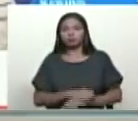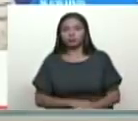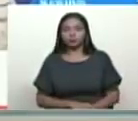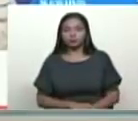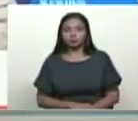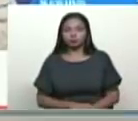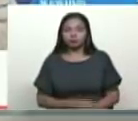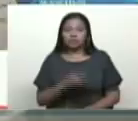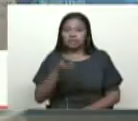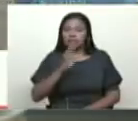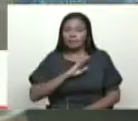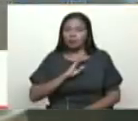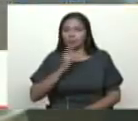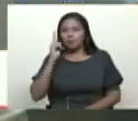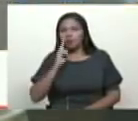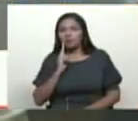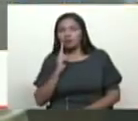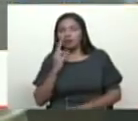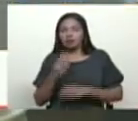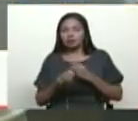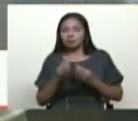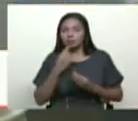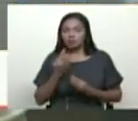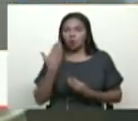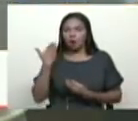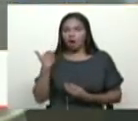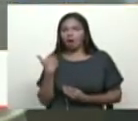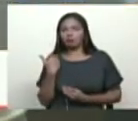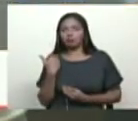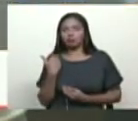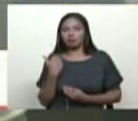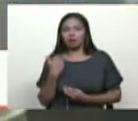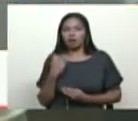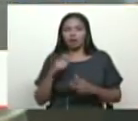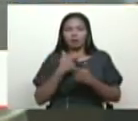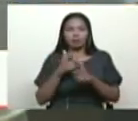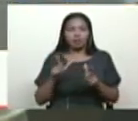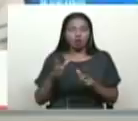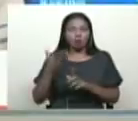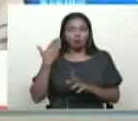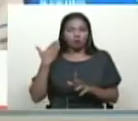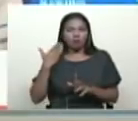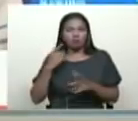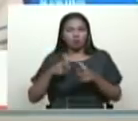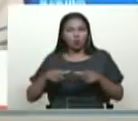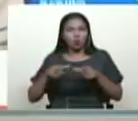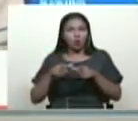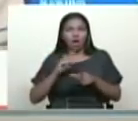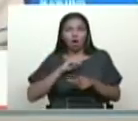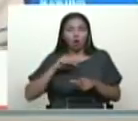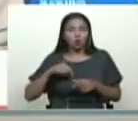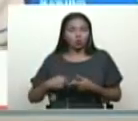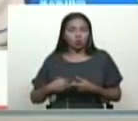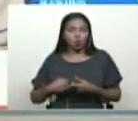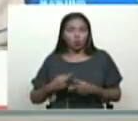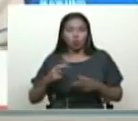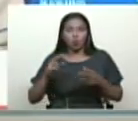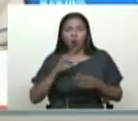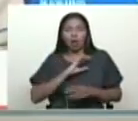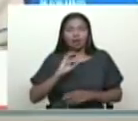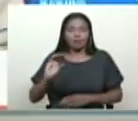La concepción bolivariana, como dijo nuestro libertador algún día desde allá de Chuquisaca, para nosotros la